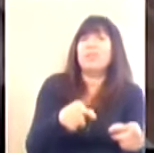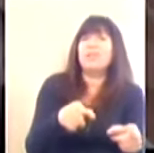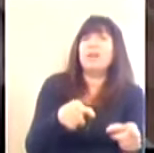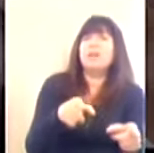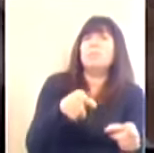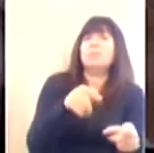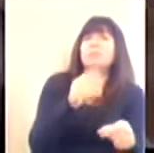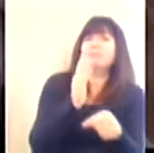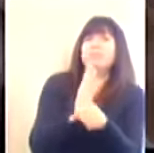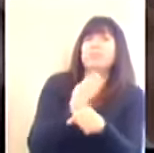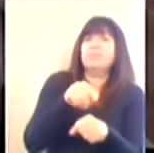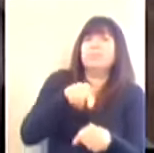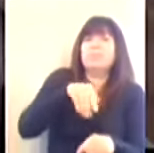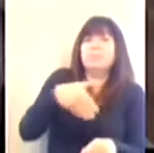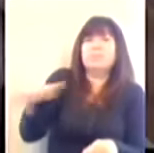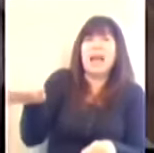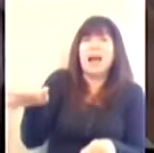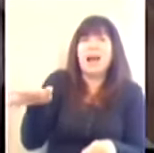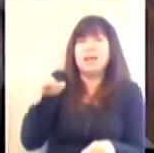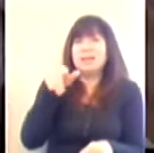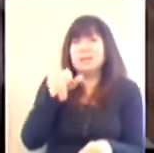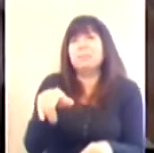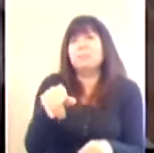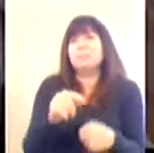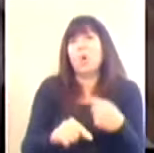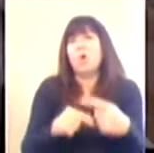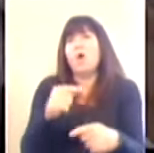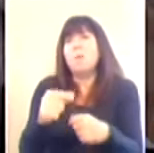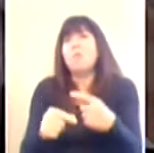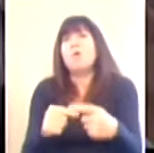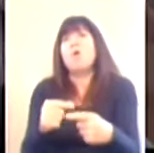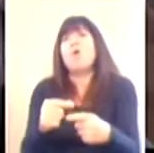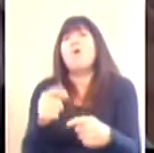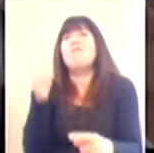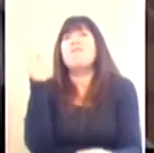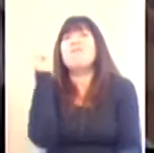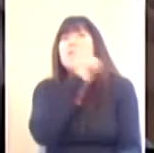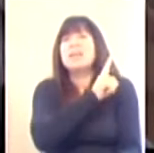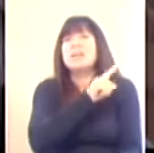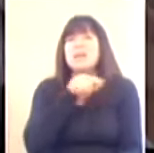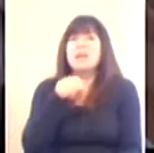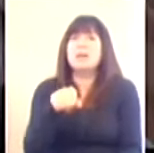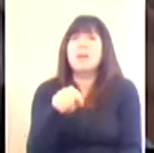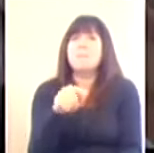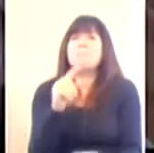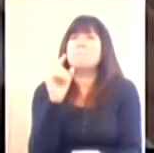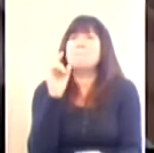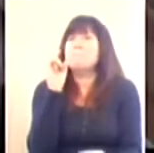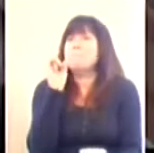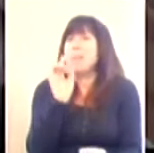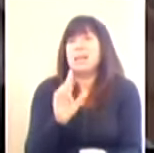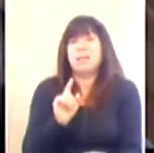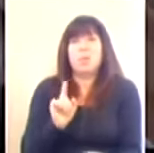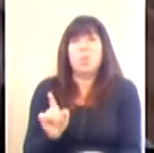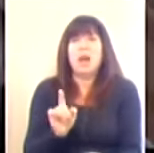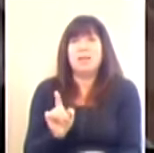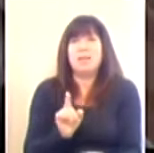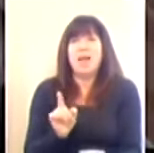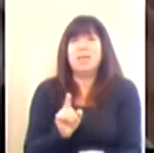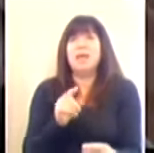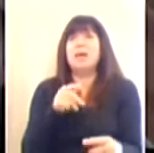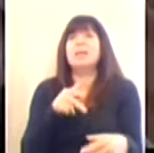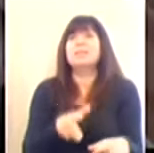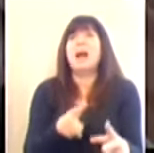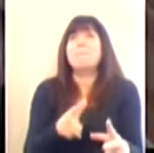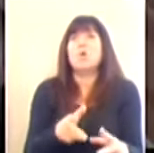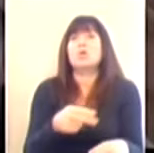en la región la idea de que vamos a ponerle fin a esa particularidad del transporte público. Ahí